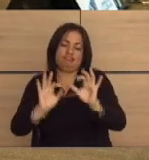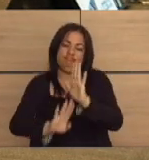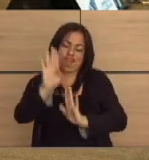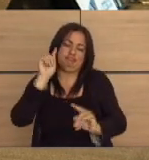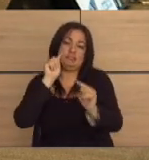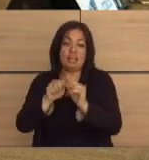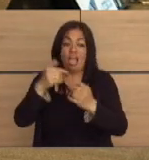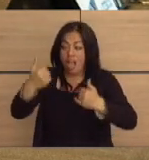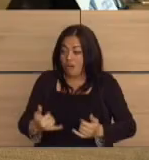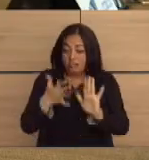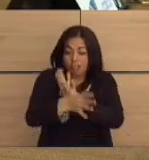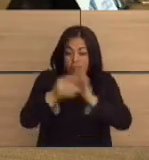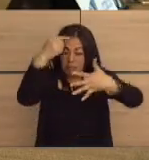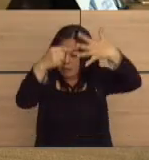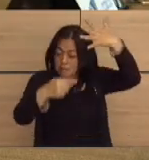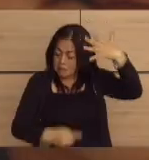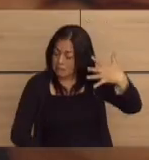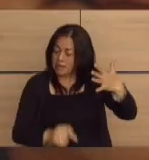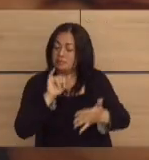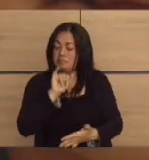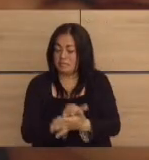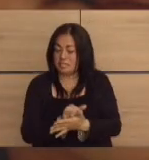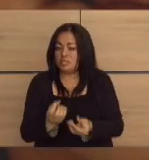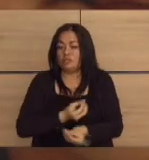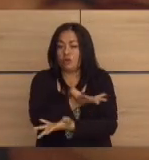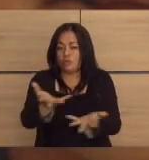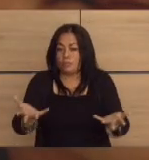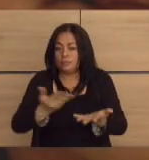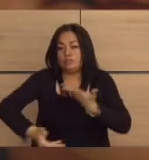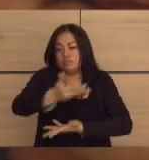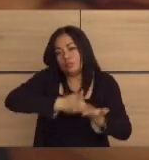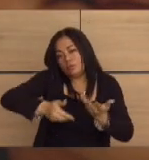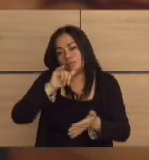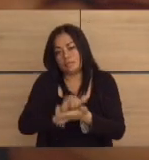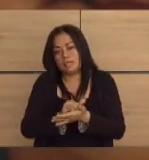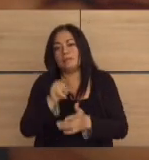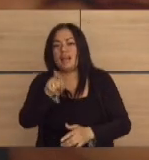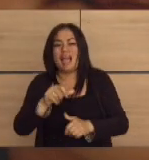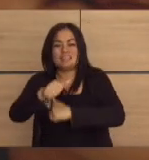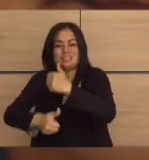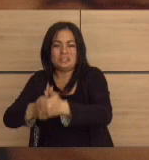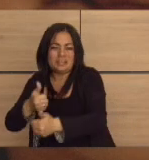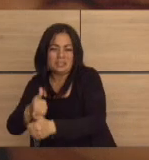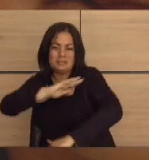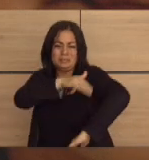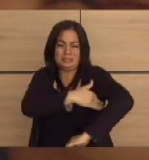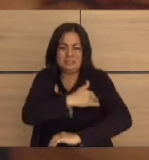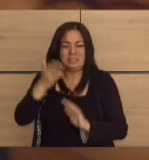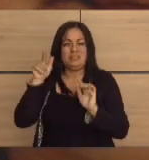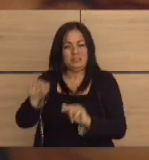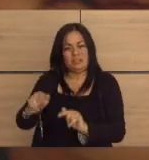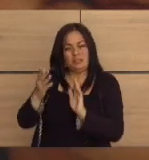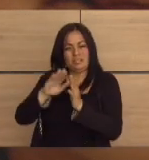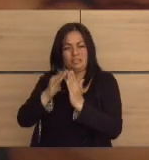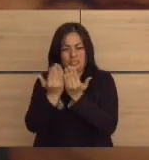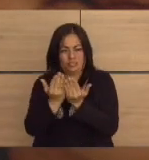que acabo de mencionar, como dije anteriormente, serán compartidas en la Comisión Asesora del Ministerio de Educación Nacional para la Enseñanza de la Historia, la